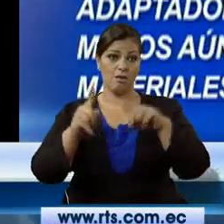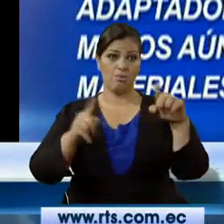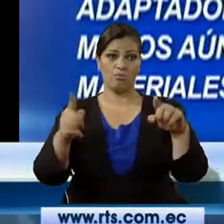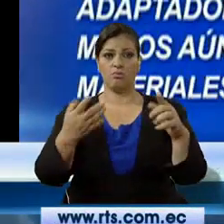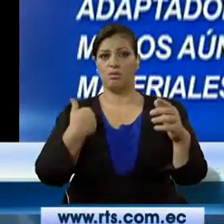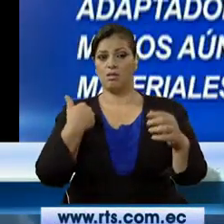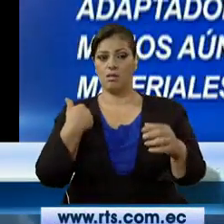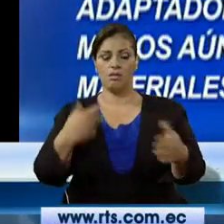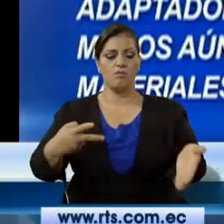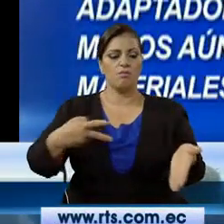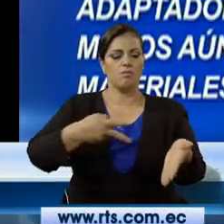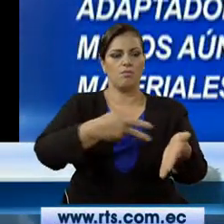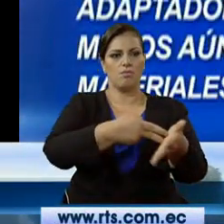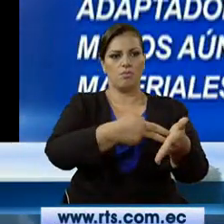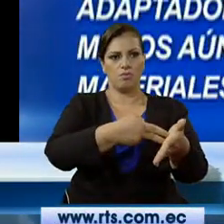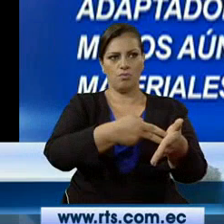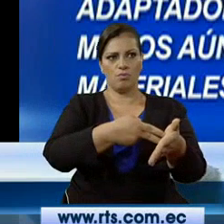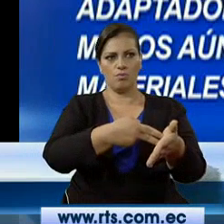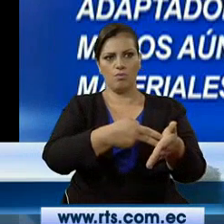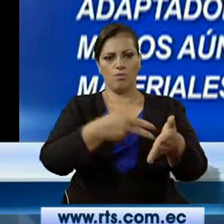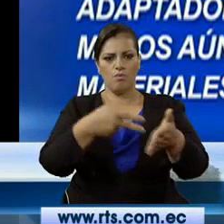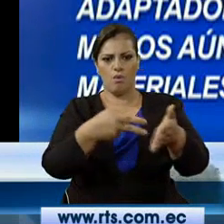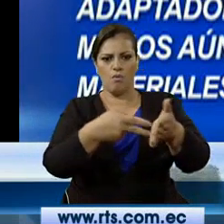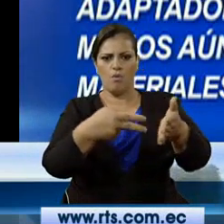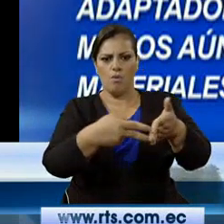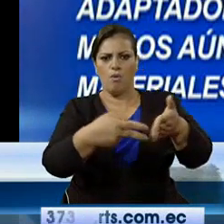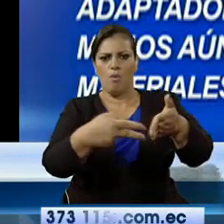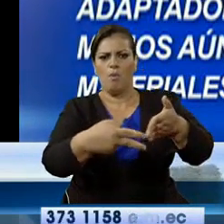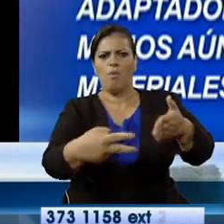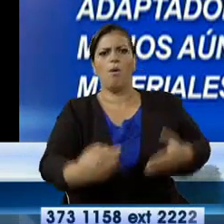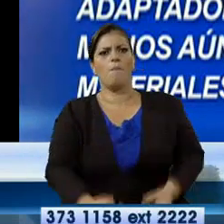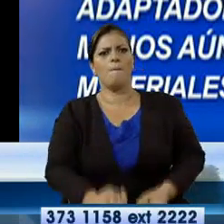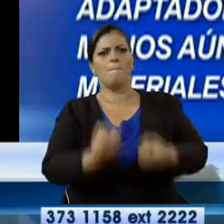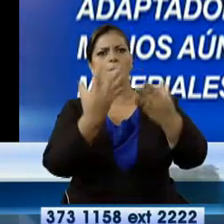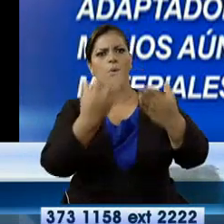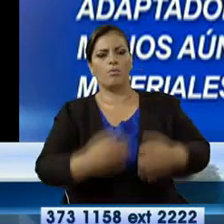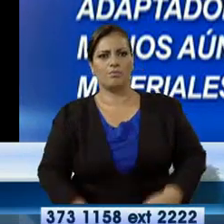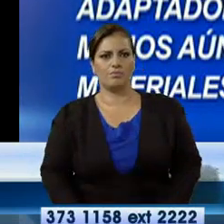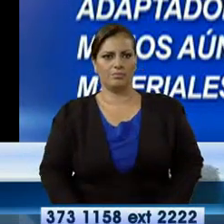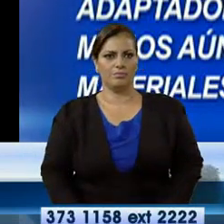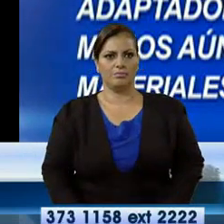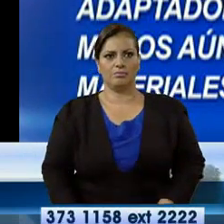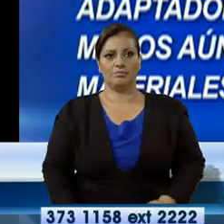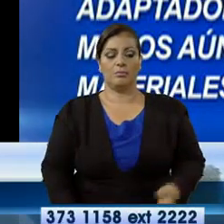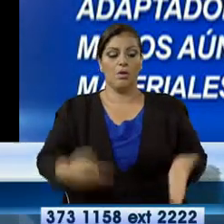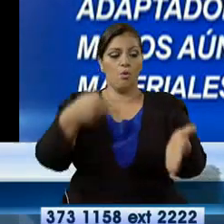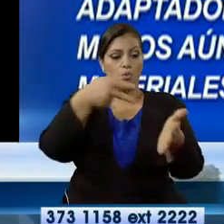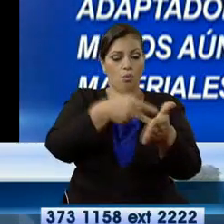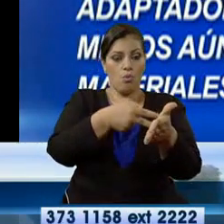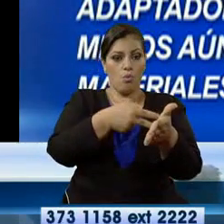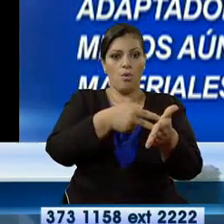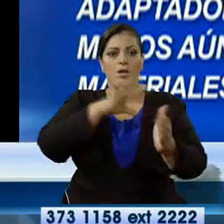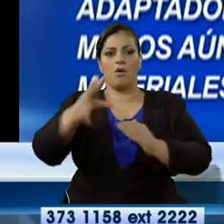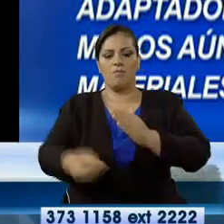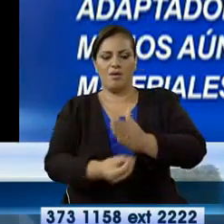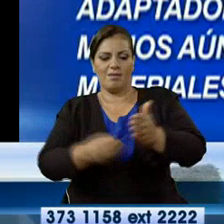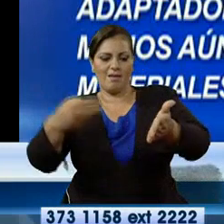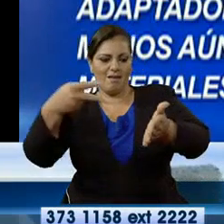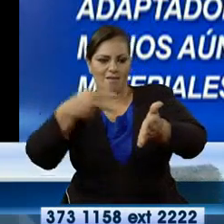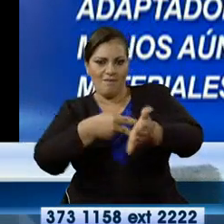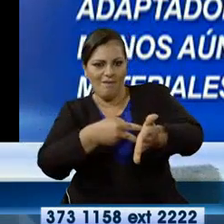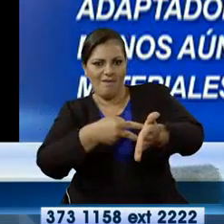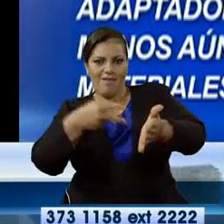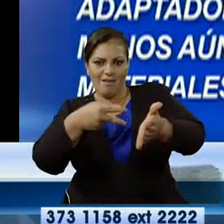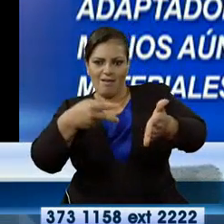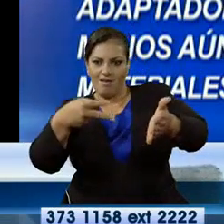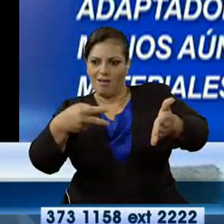los cuales le sobrecargamos, le ponemos un enchufe con un adaptador y al adaptador le ponemos otro enchufe.